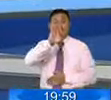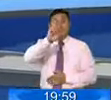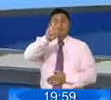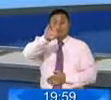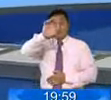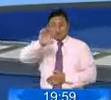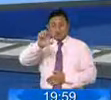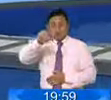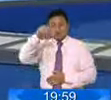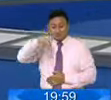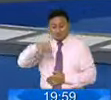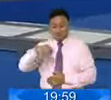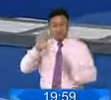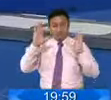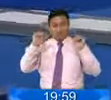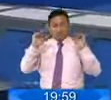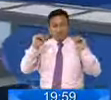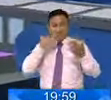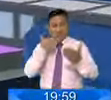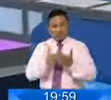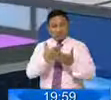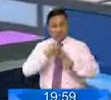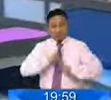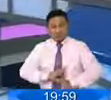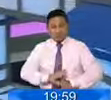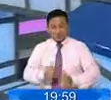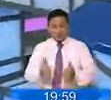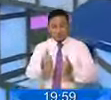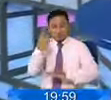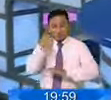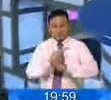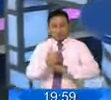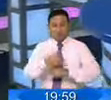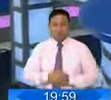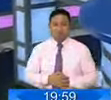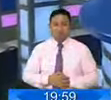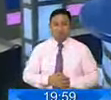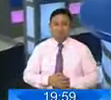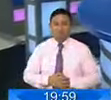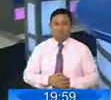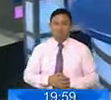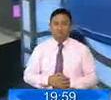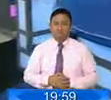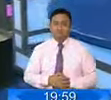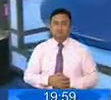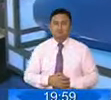y nosotros nos despedimos. Que descansen y que tengan un excelente fin de semana. Buenas noches.